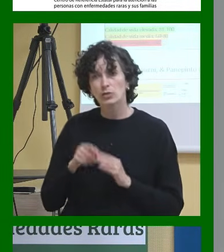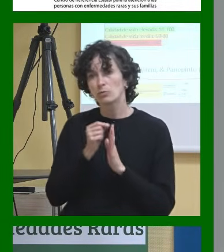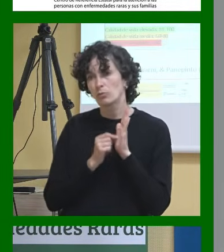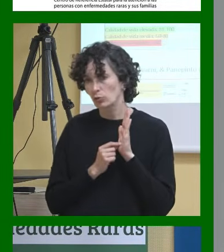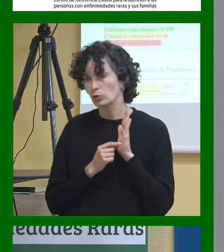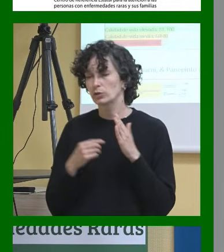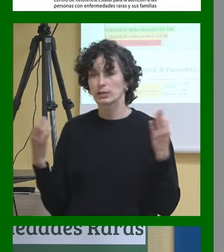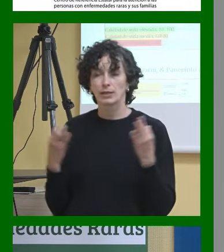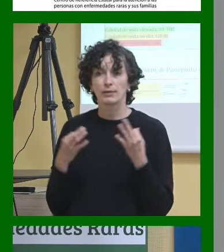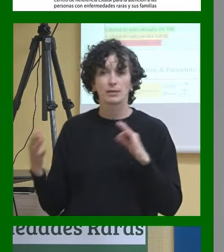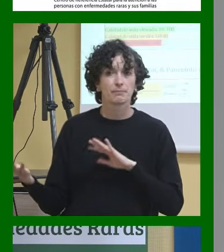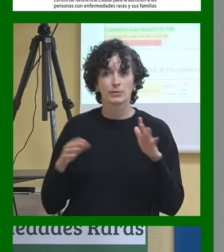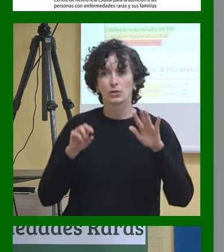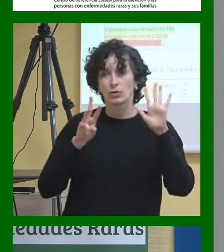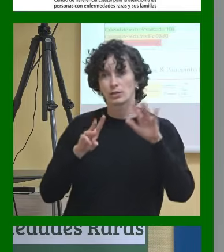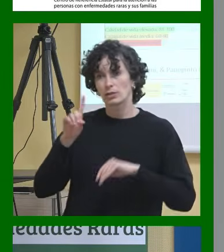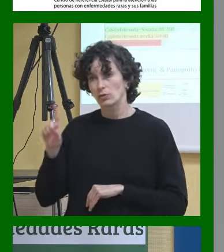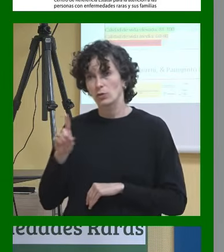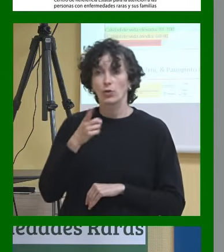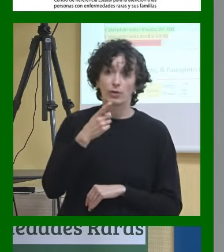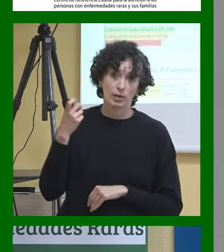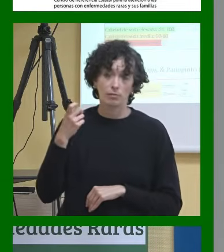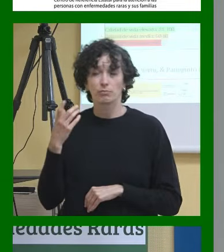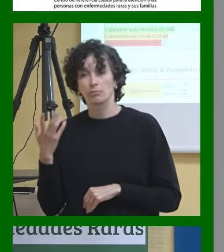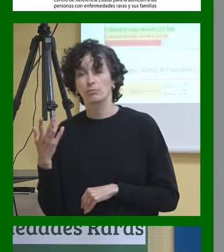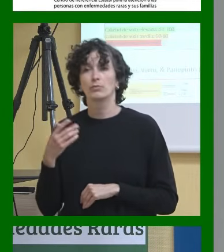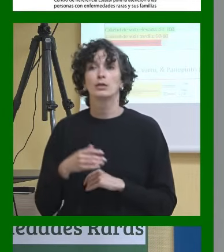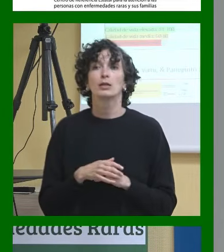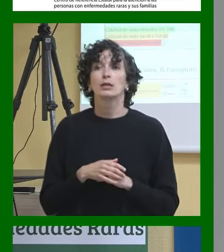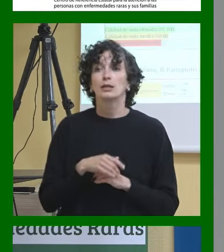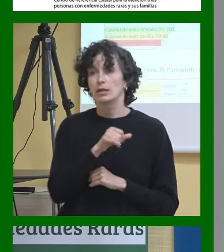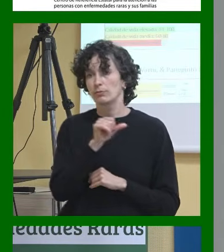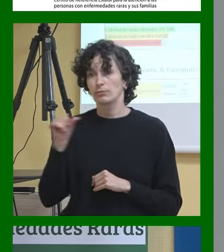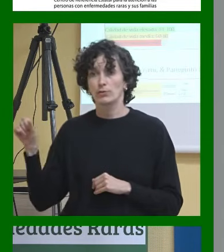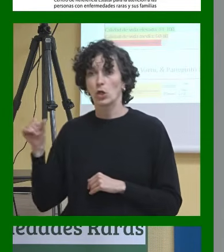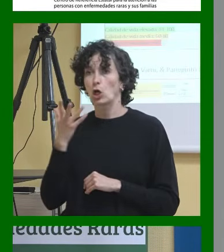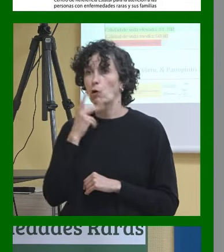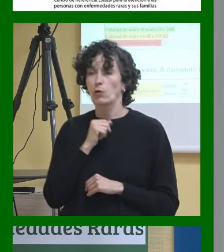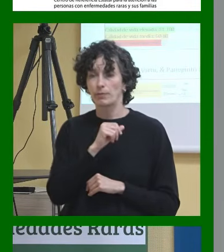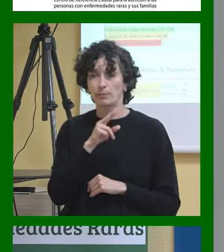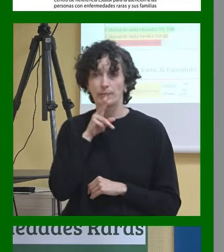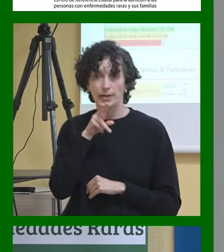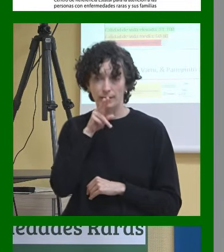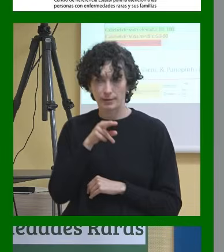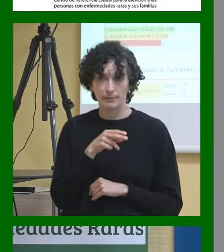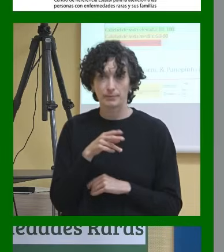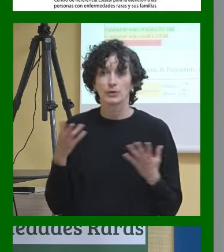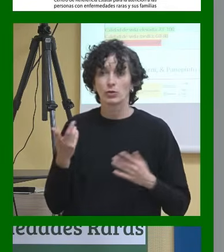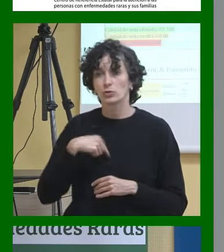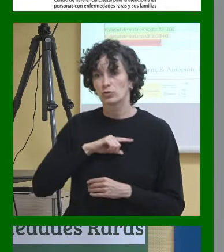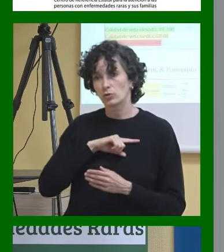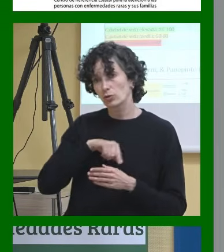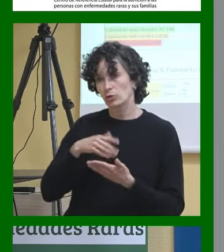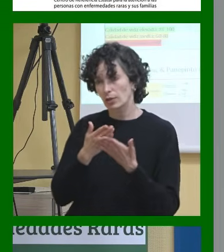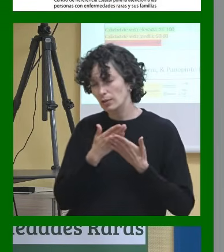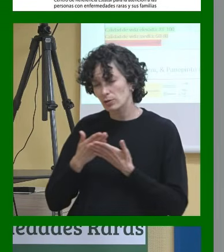estar situadas en torno a 81 o 100 puntos y subrayadas en verde. Y en nuestra muestra vimos que todas